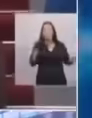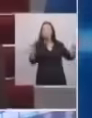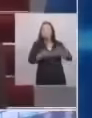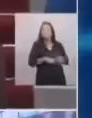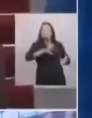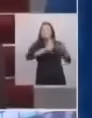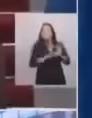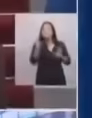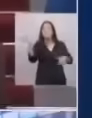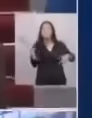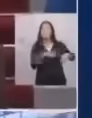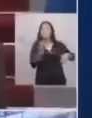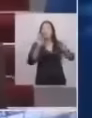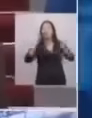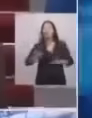floresito